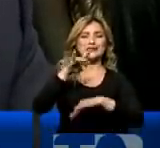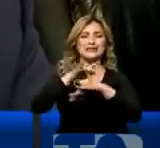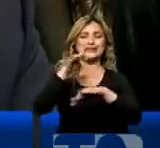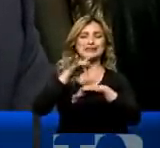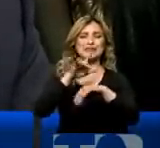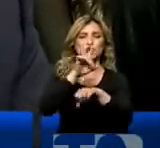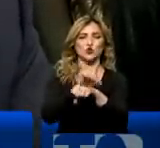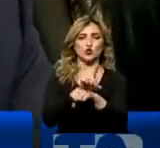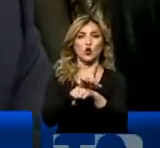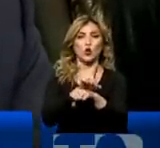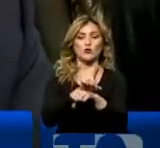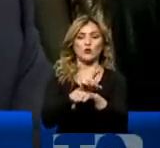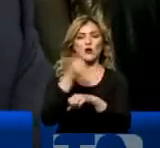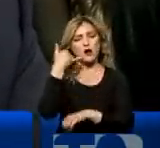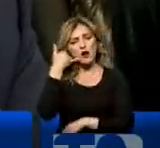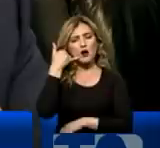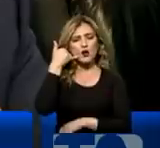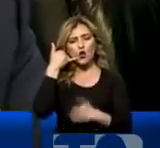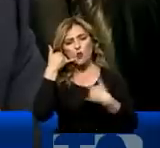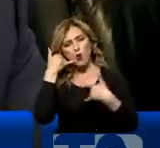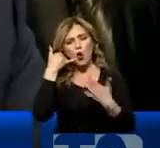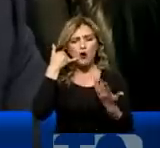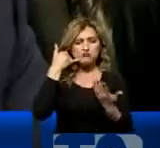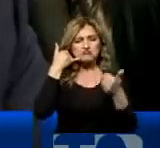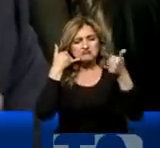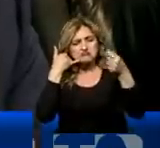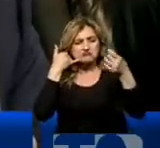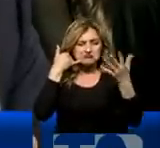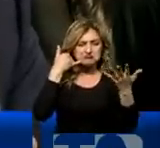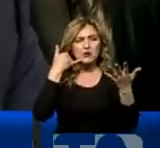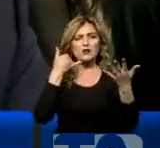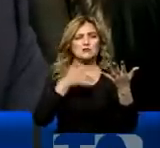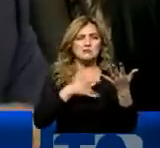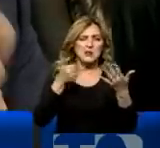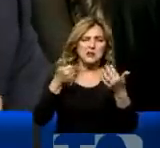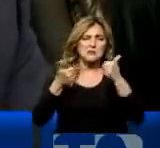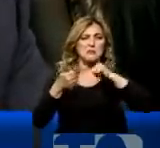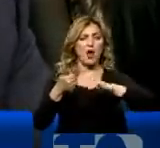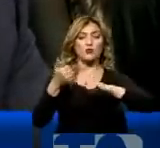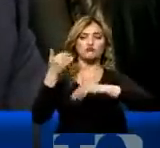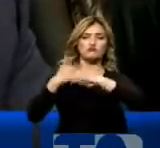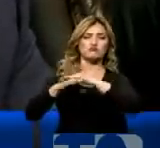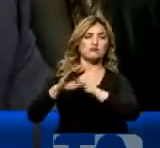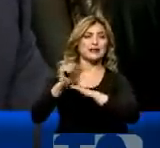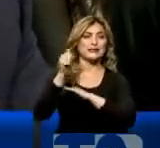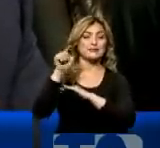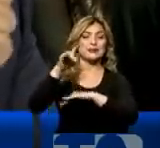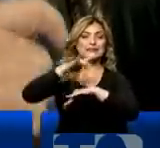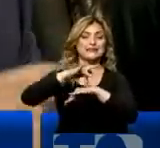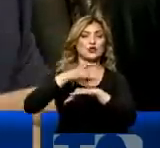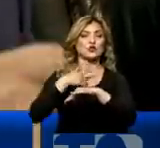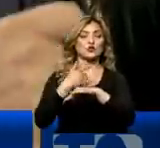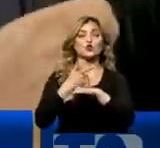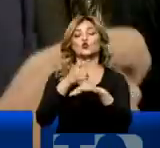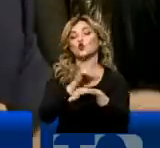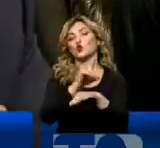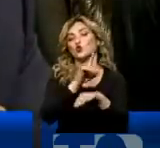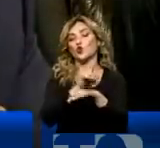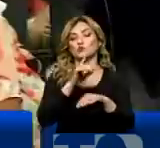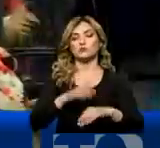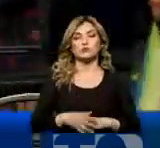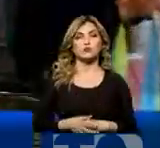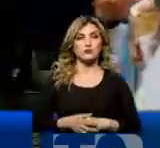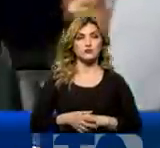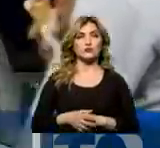hospitales designados, en los 19 hospitales que fueron designados por el sistema de salud. Y se derivaron a estas consultas en